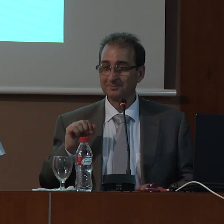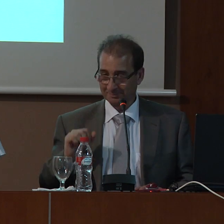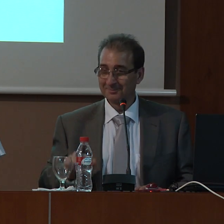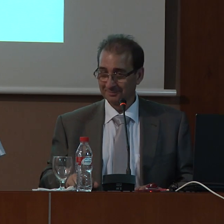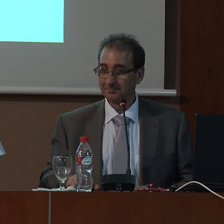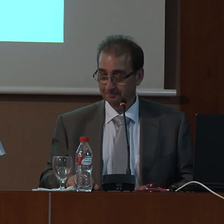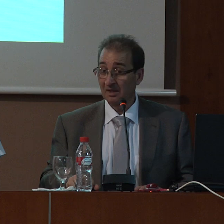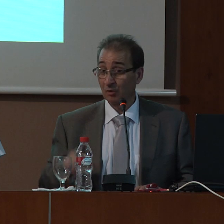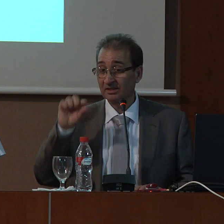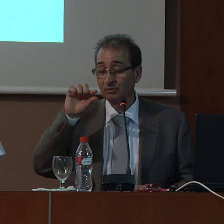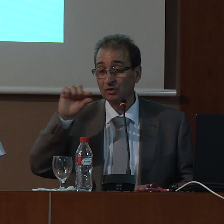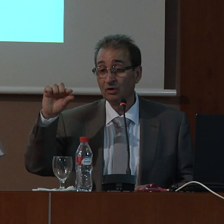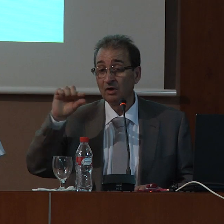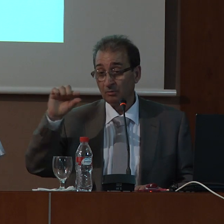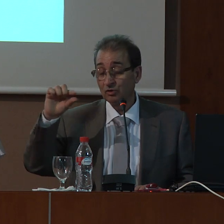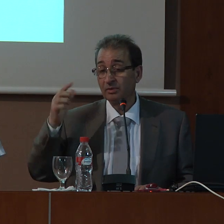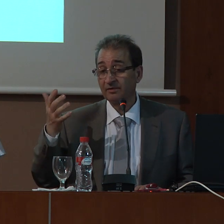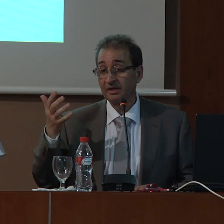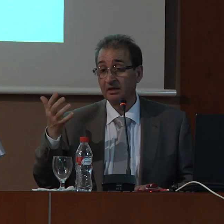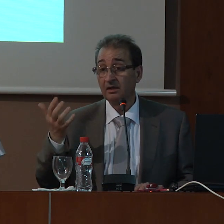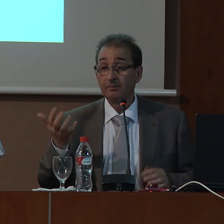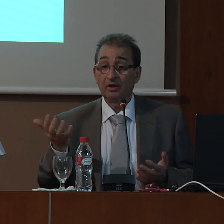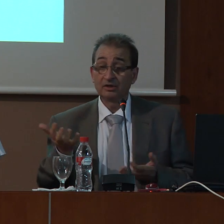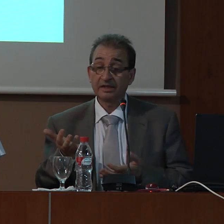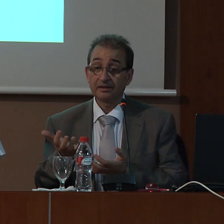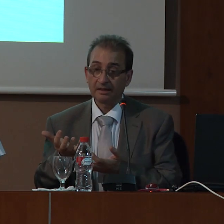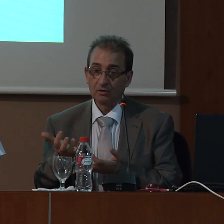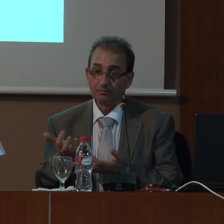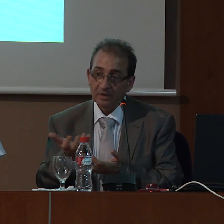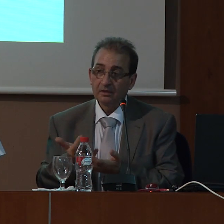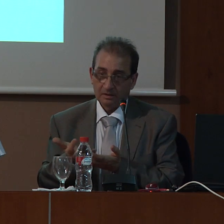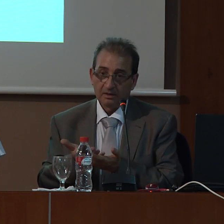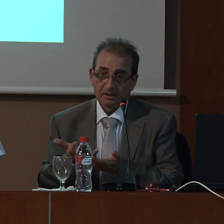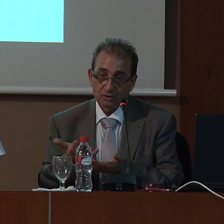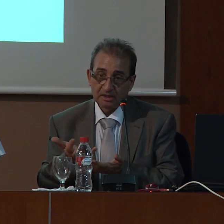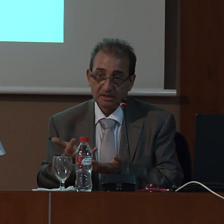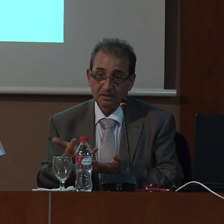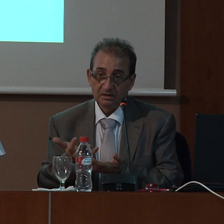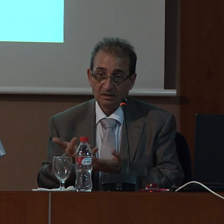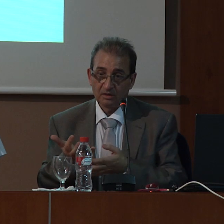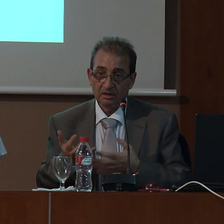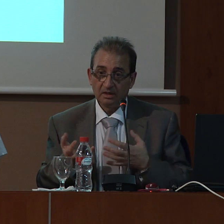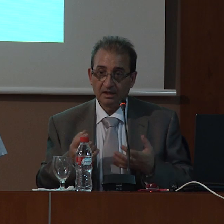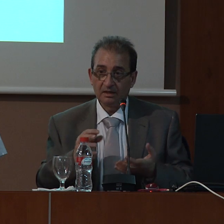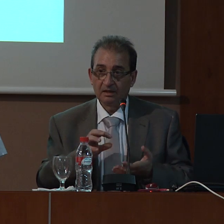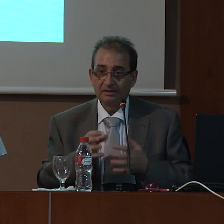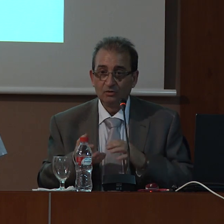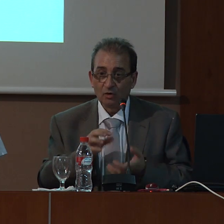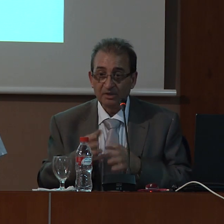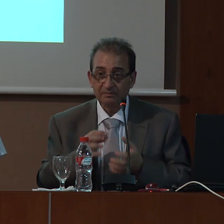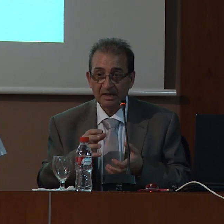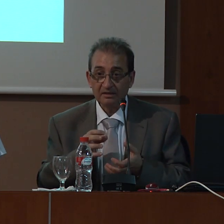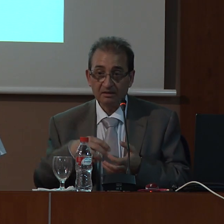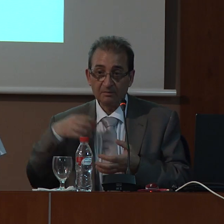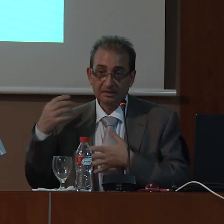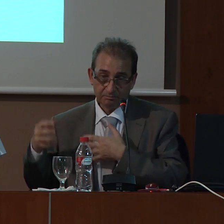Porque está en un sueño muy superficial. Pero es que, claro, eso es así. Quiero decir,